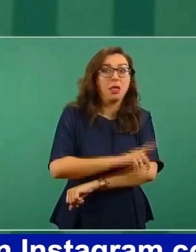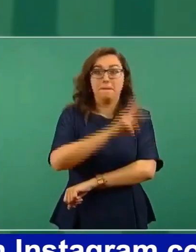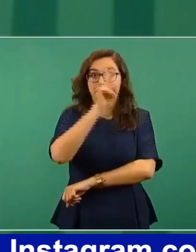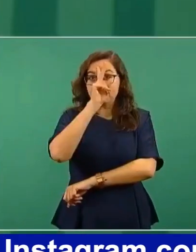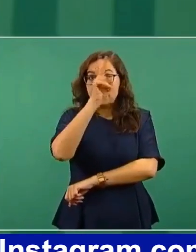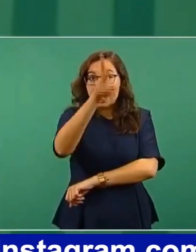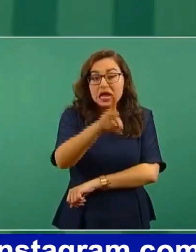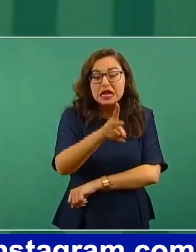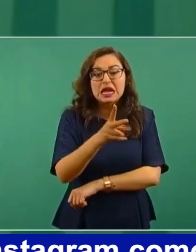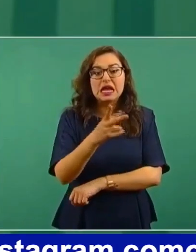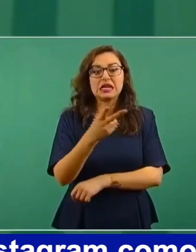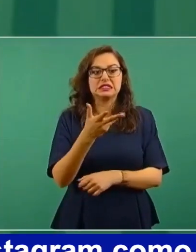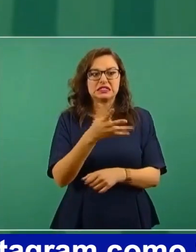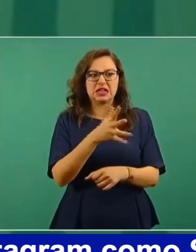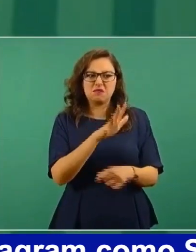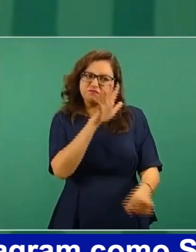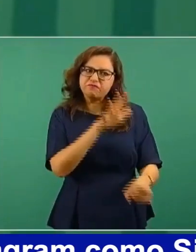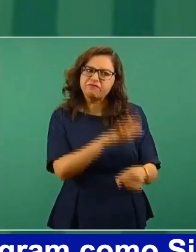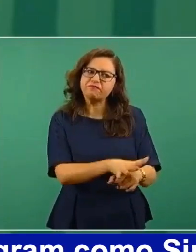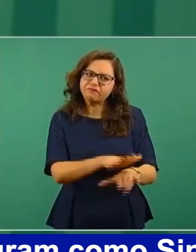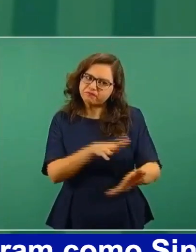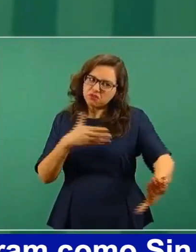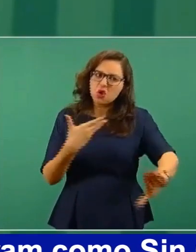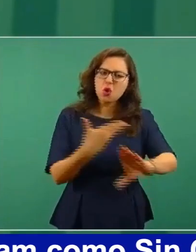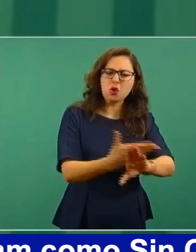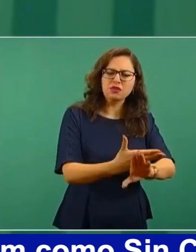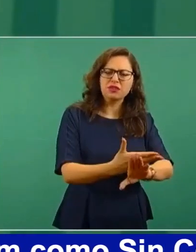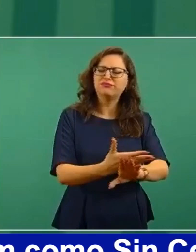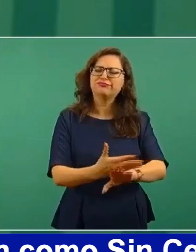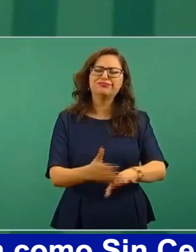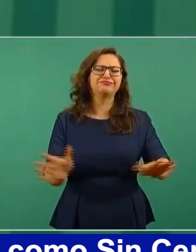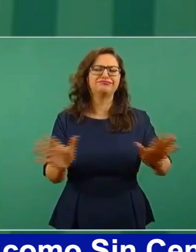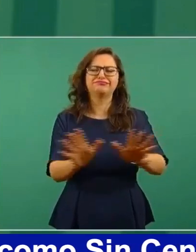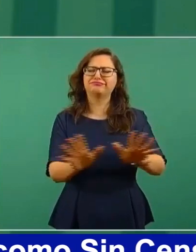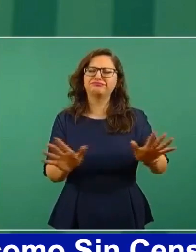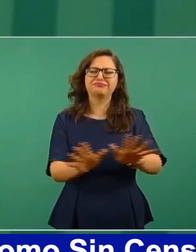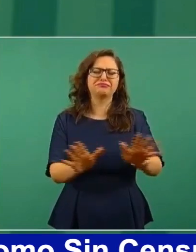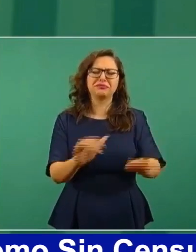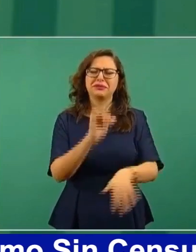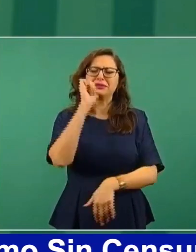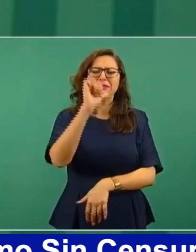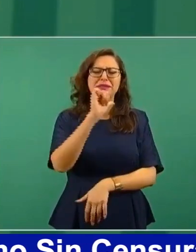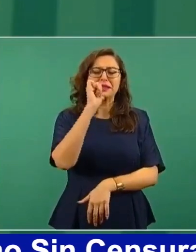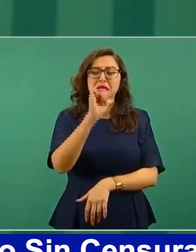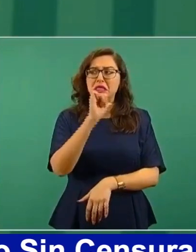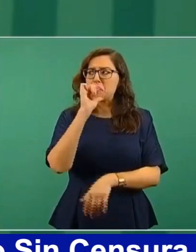o que hay represalias. Nunca lo hemos hecho y nunca lo vamos a hacer.